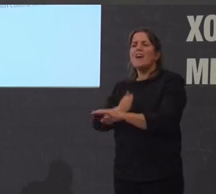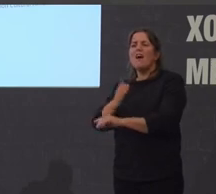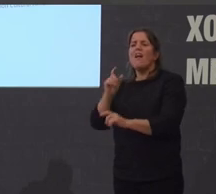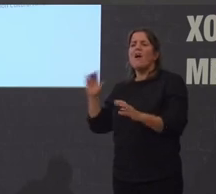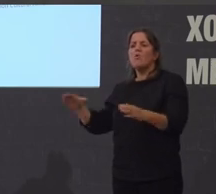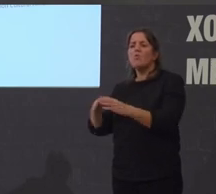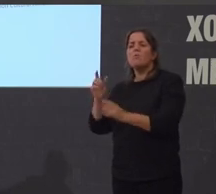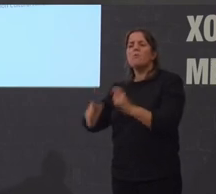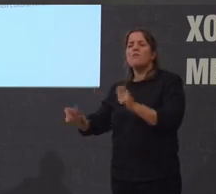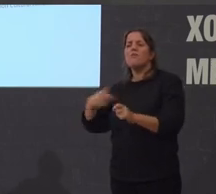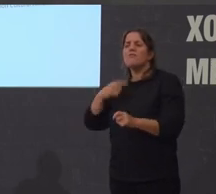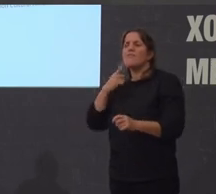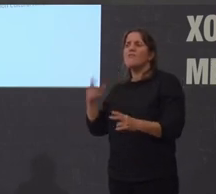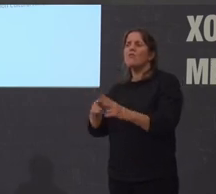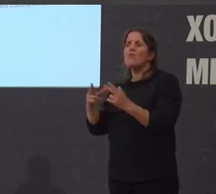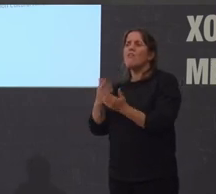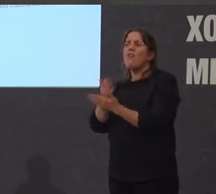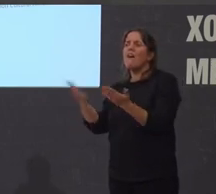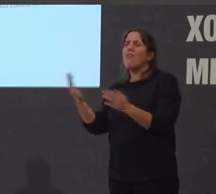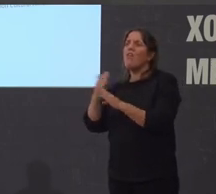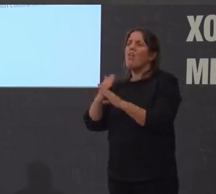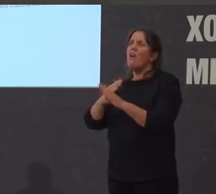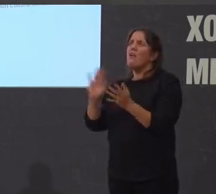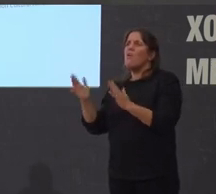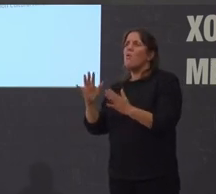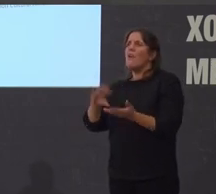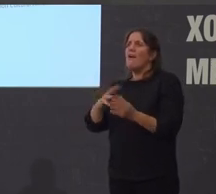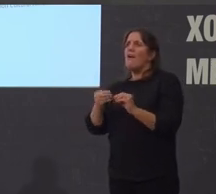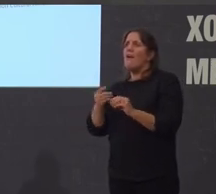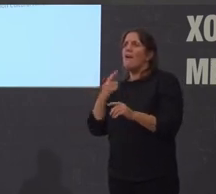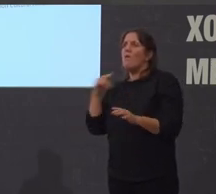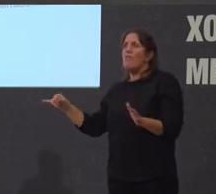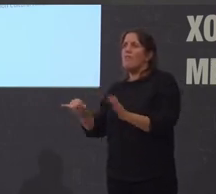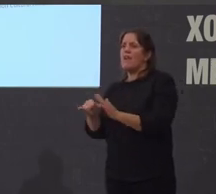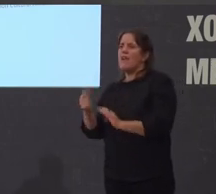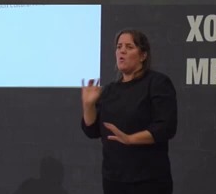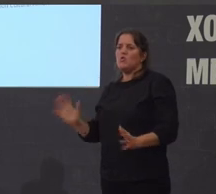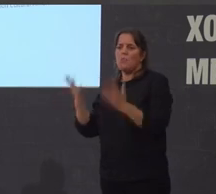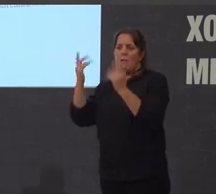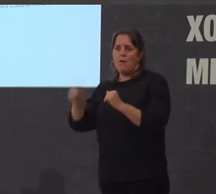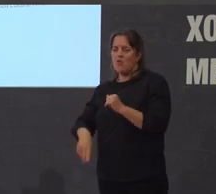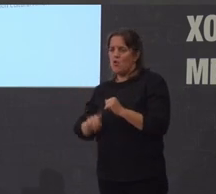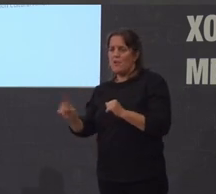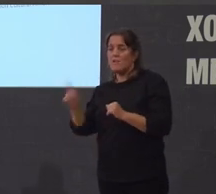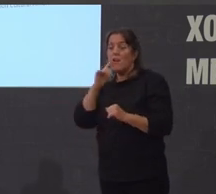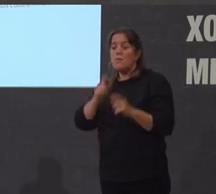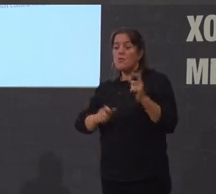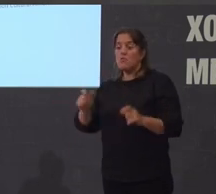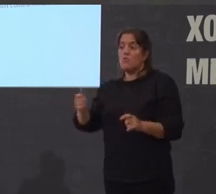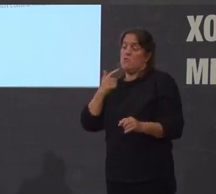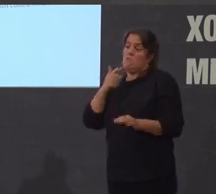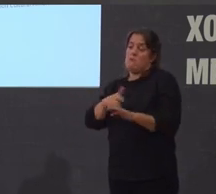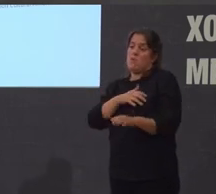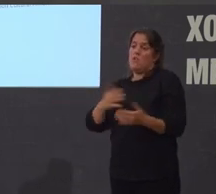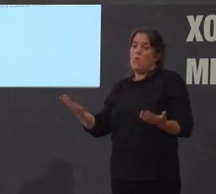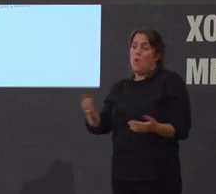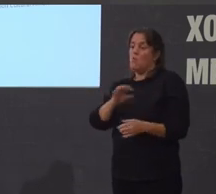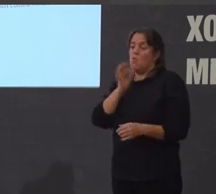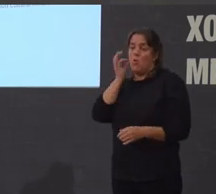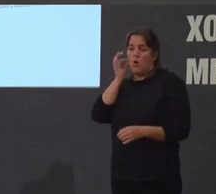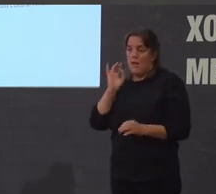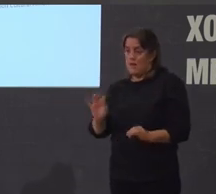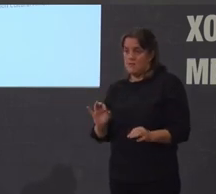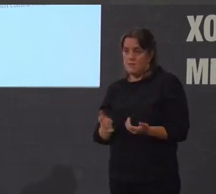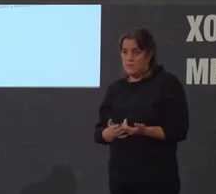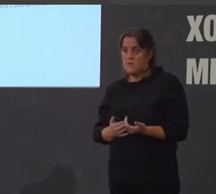clases sociales que no se consideraban afectas los sublevados aquellas personas fundamentalmente mujeres como veremos